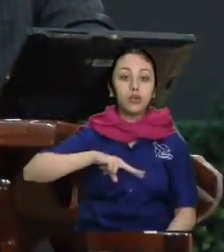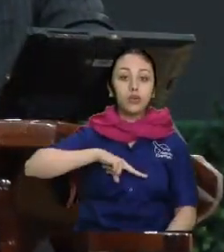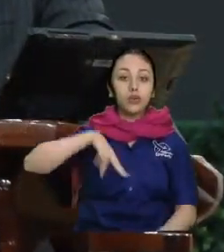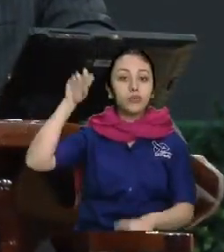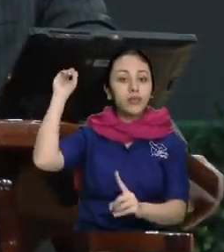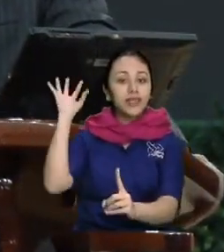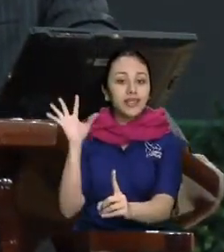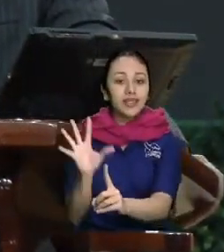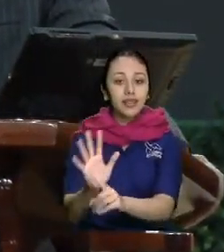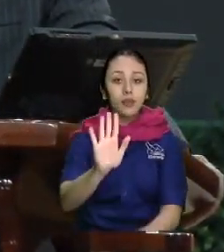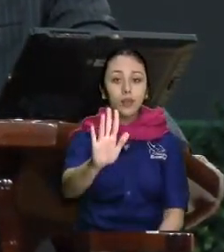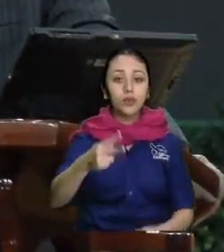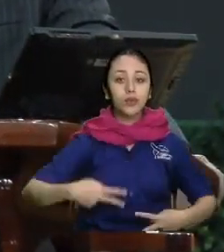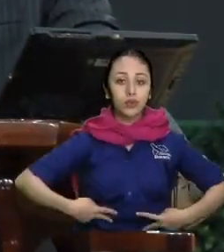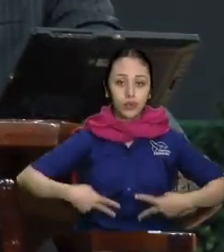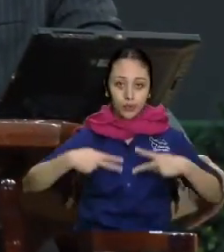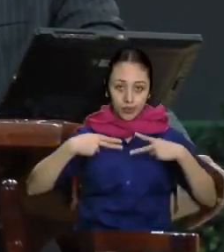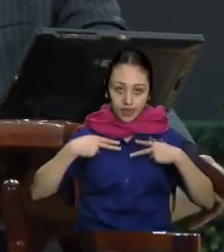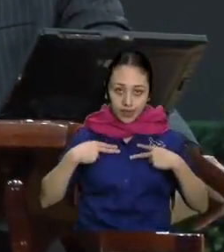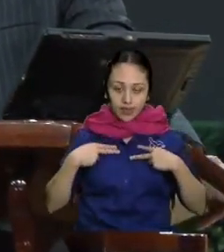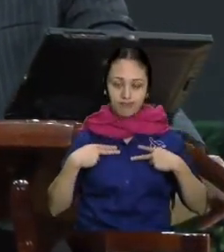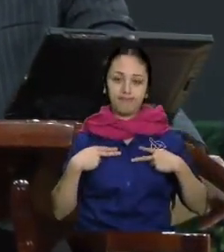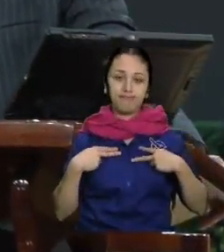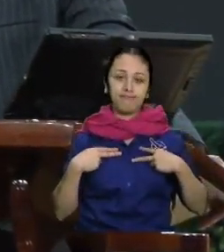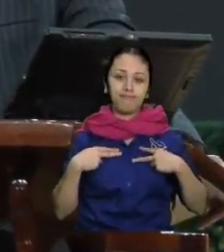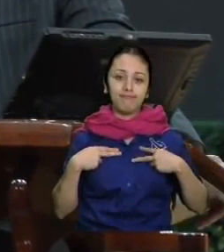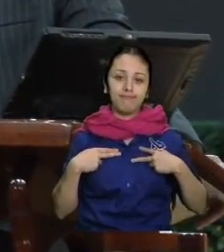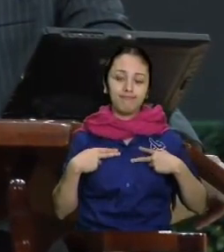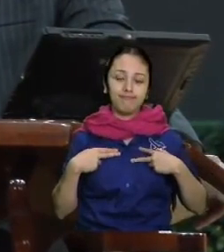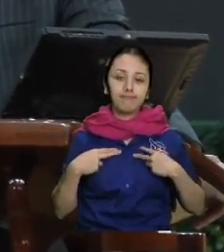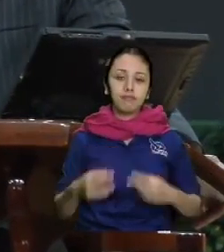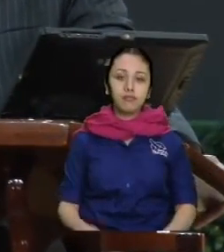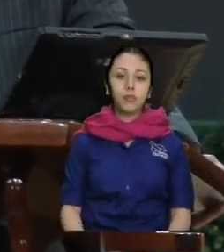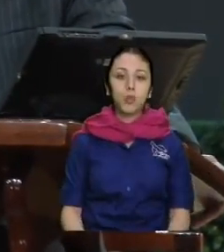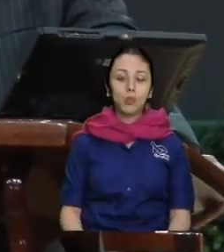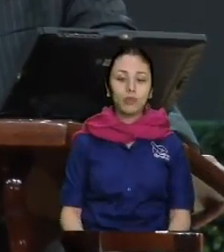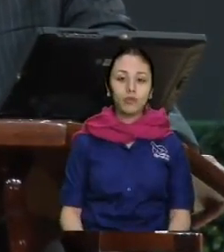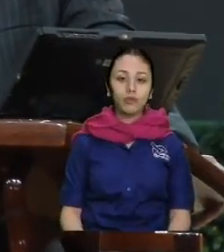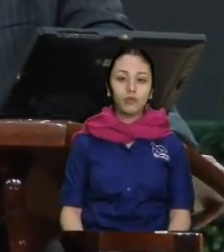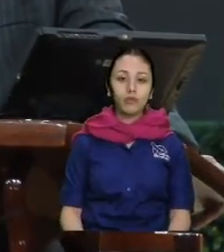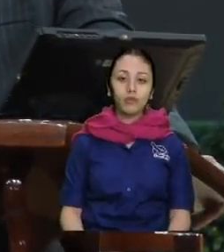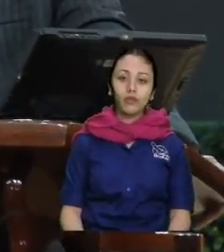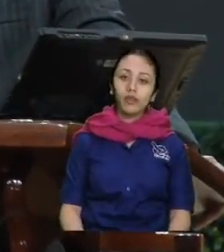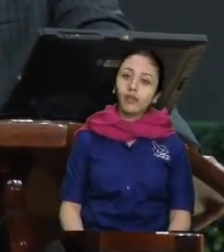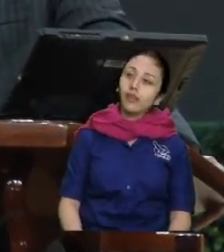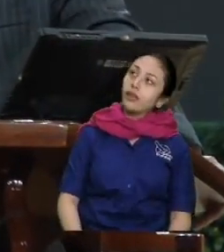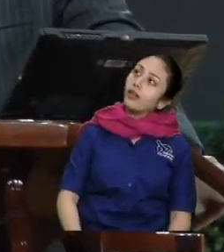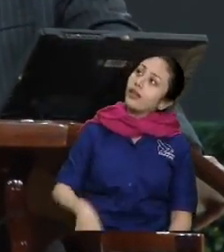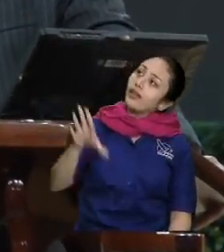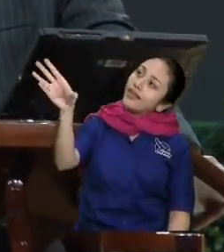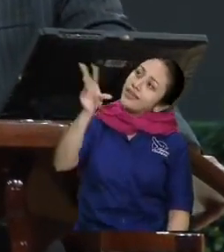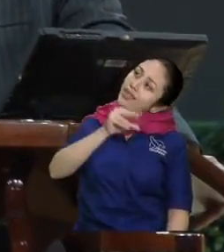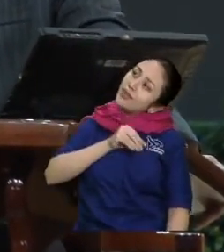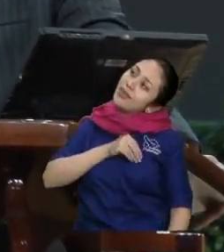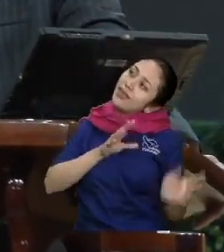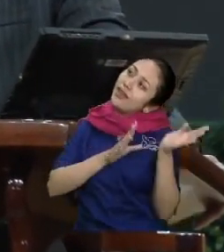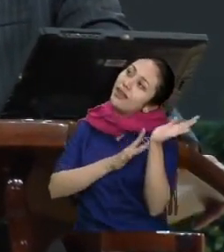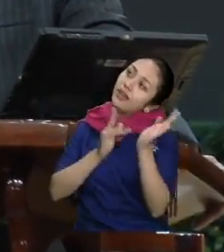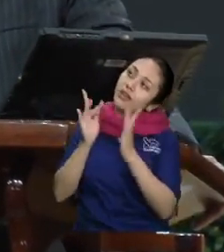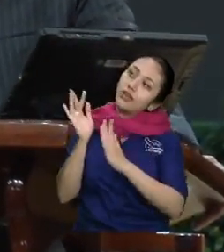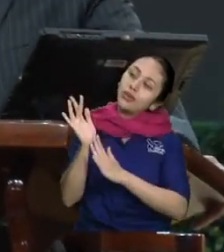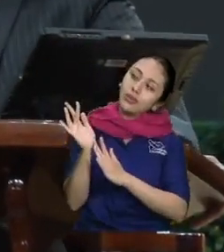Queremos bendecir su vida individual, personal. El conocer a Jesús, el aceptar a